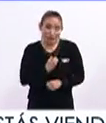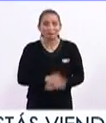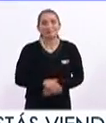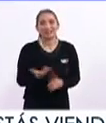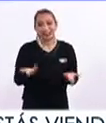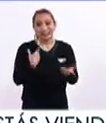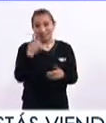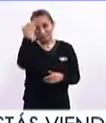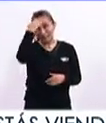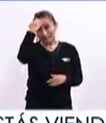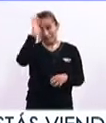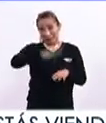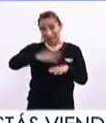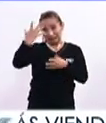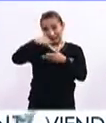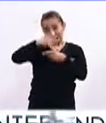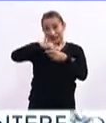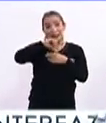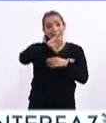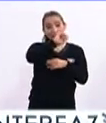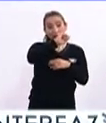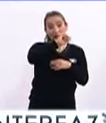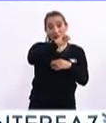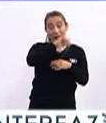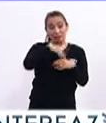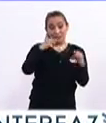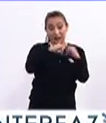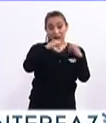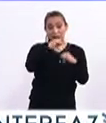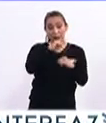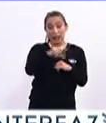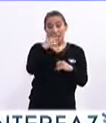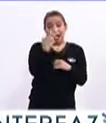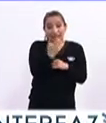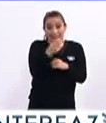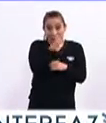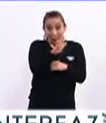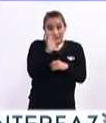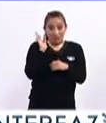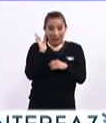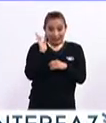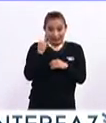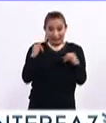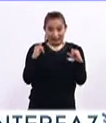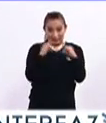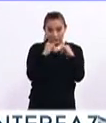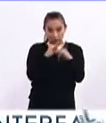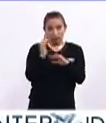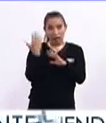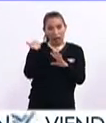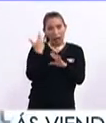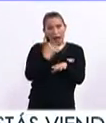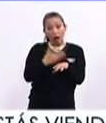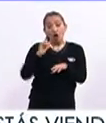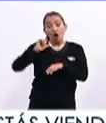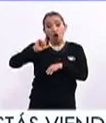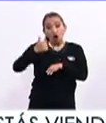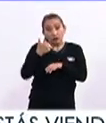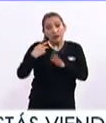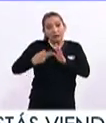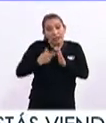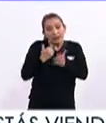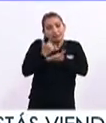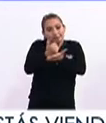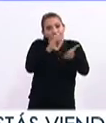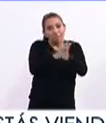Mucha experiencia. Y también con el instituto. Sí, así 20 que años justamente cumplimos este martes en el instituto, porque ya llevando a cabo 11 procesos de